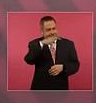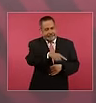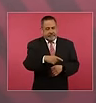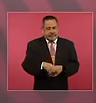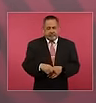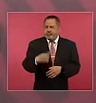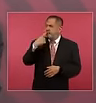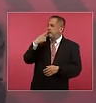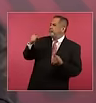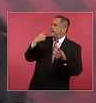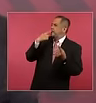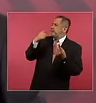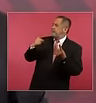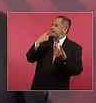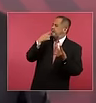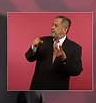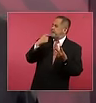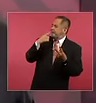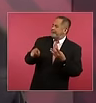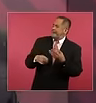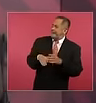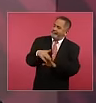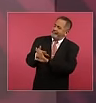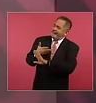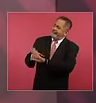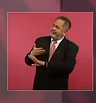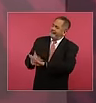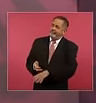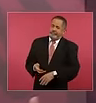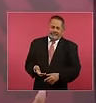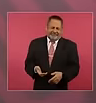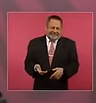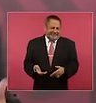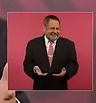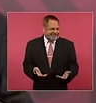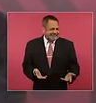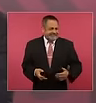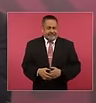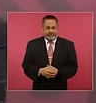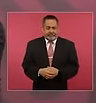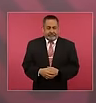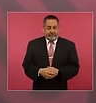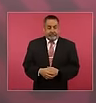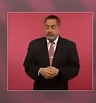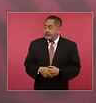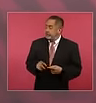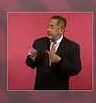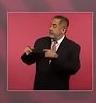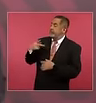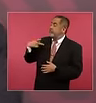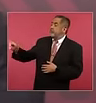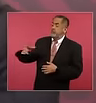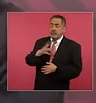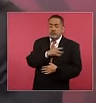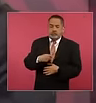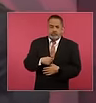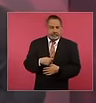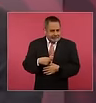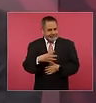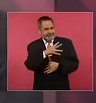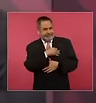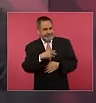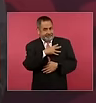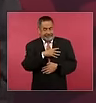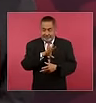presenta denuncias y denuncias y denuncias que este mis hijos metidos